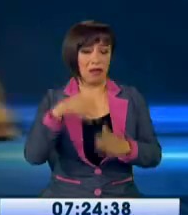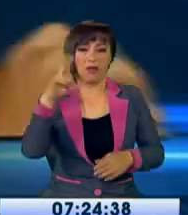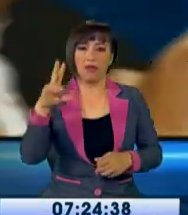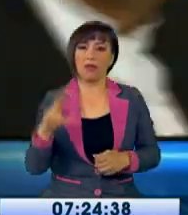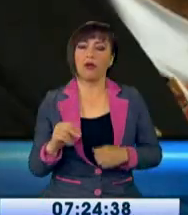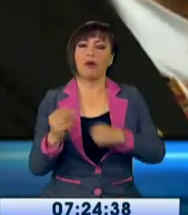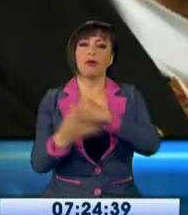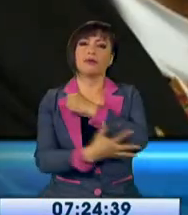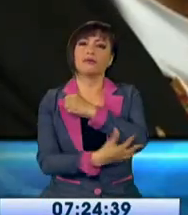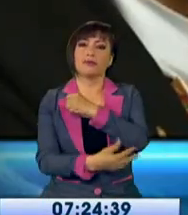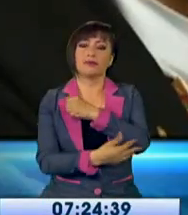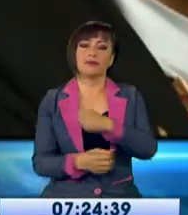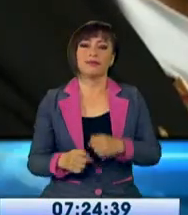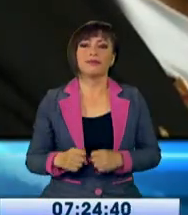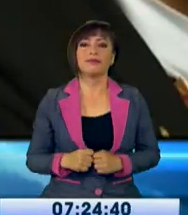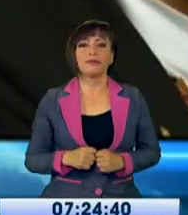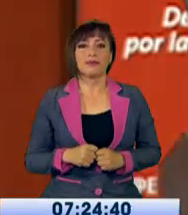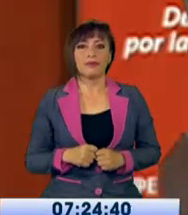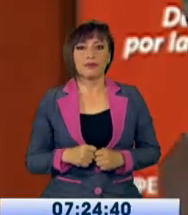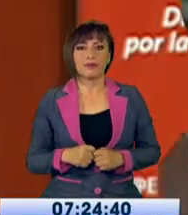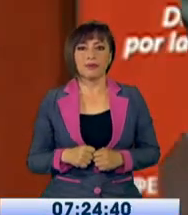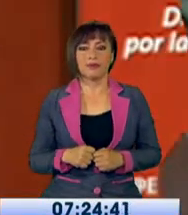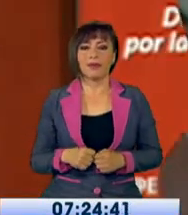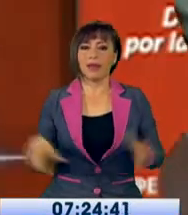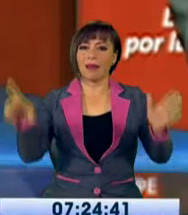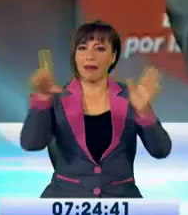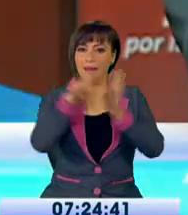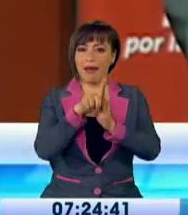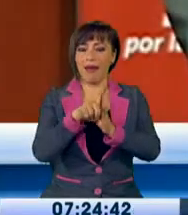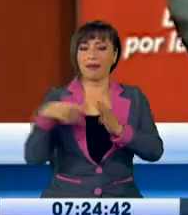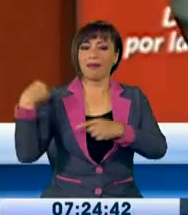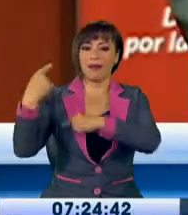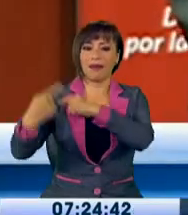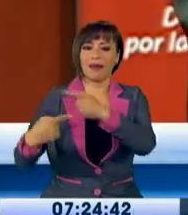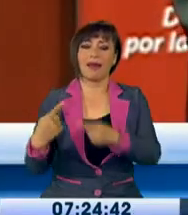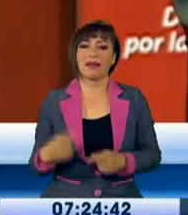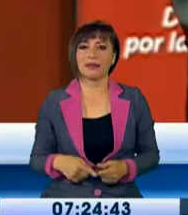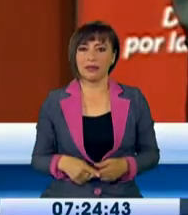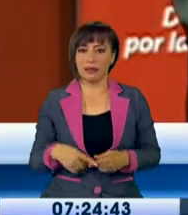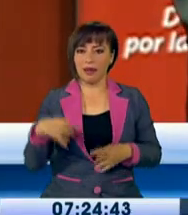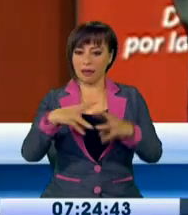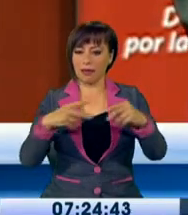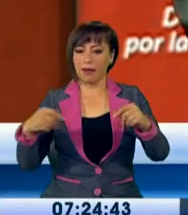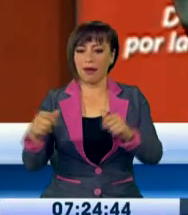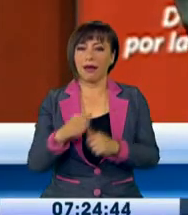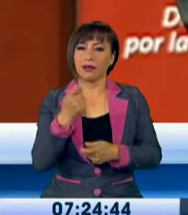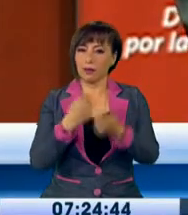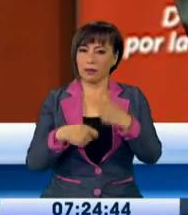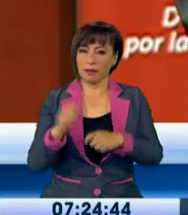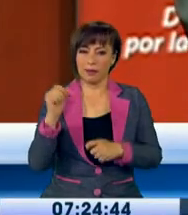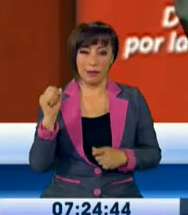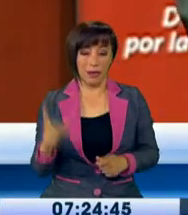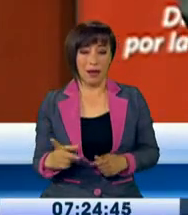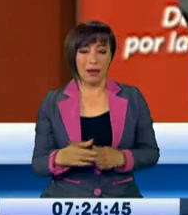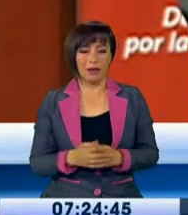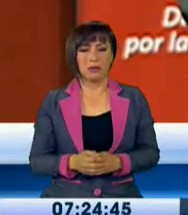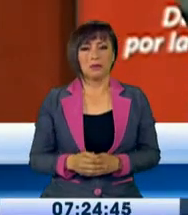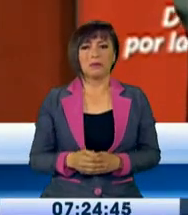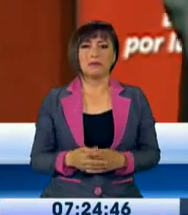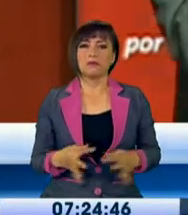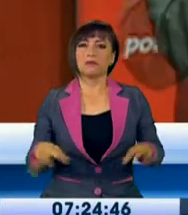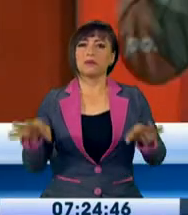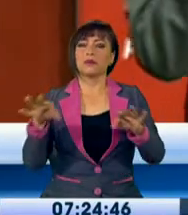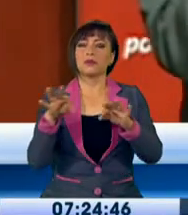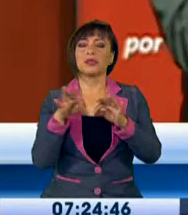pobres. Ley de herencia y plusvalía. La ley de herencia, la ley de plusvalía, son de las cosas más coherentes que